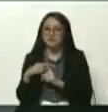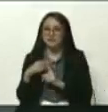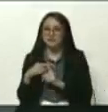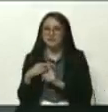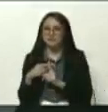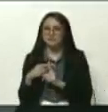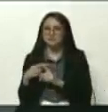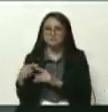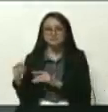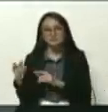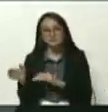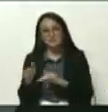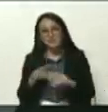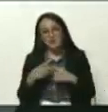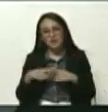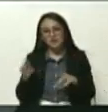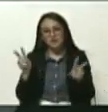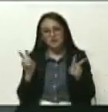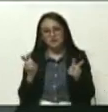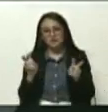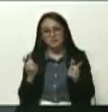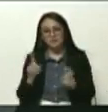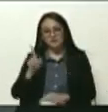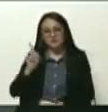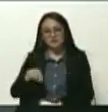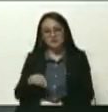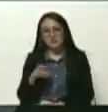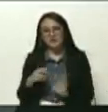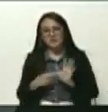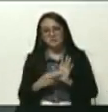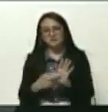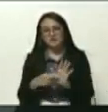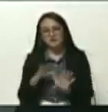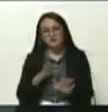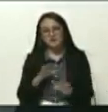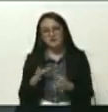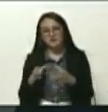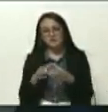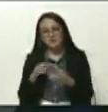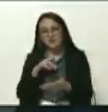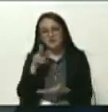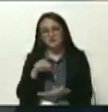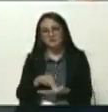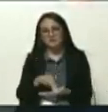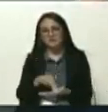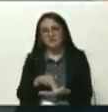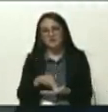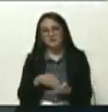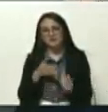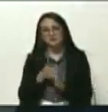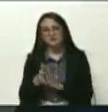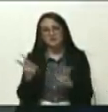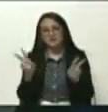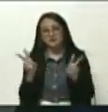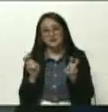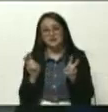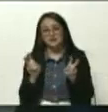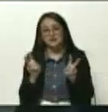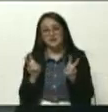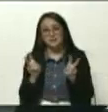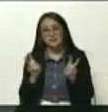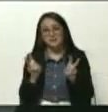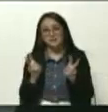de las cosas que daba a conocer Antonio García, representante del Ejército de Liberación Nacional, es en relación